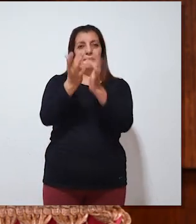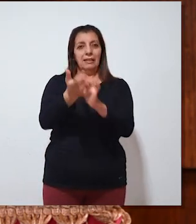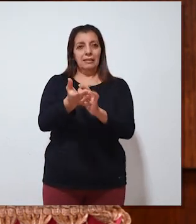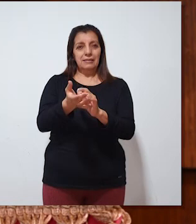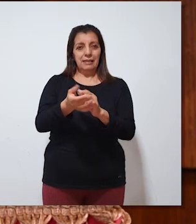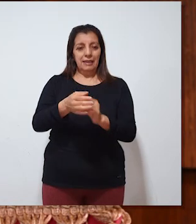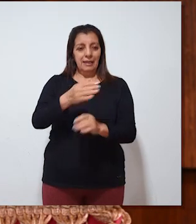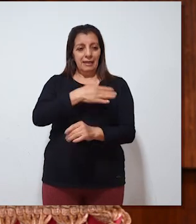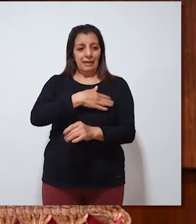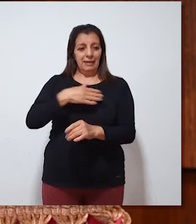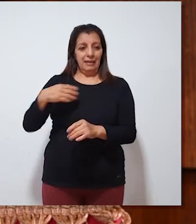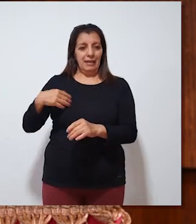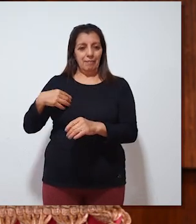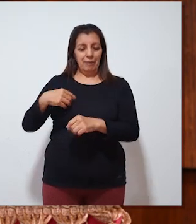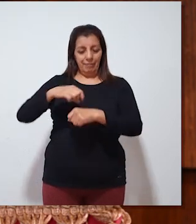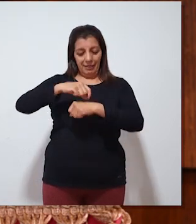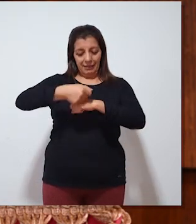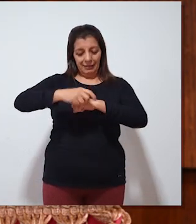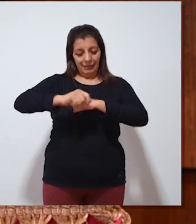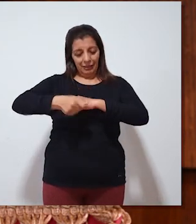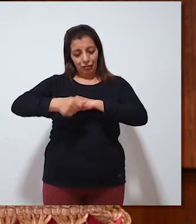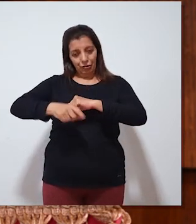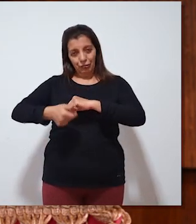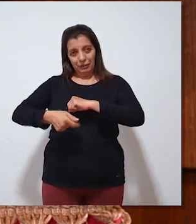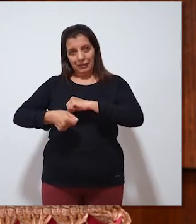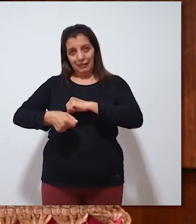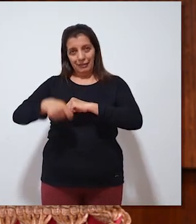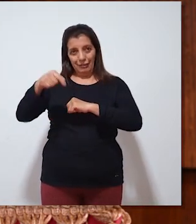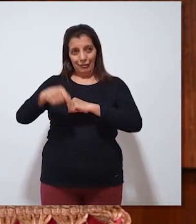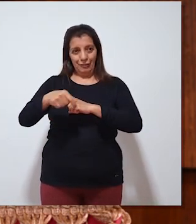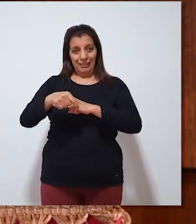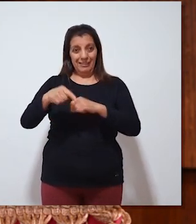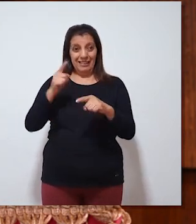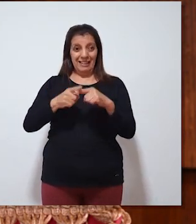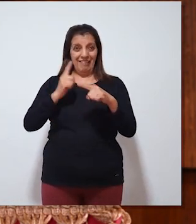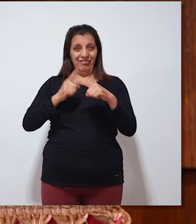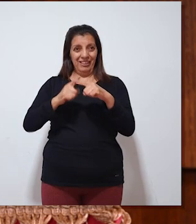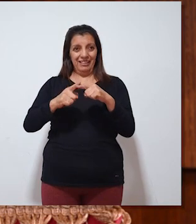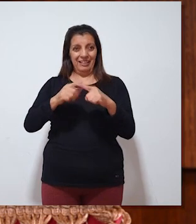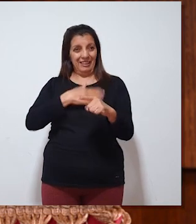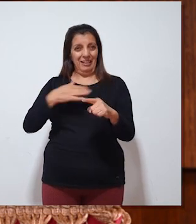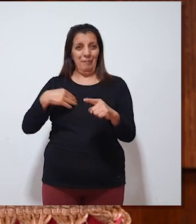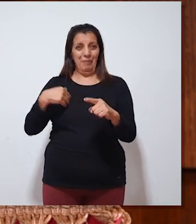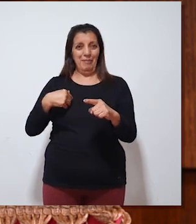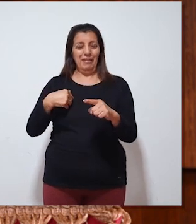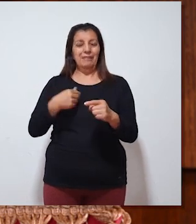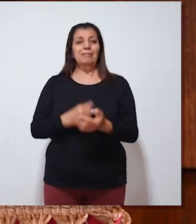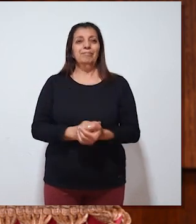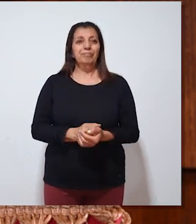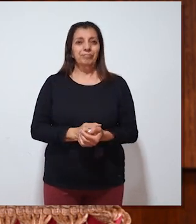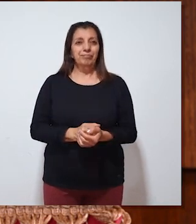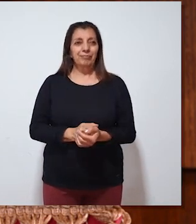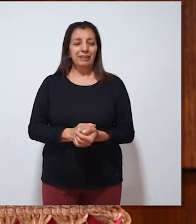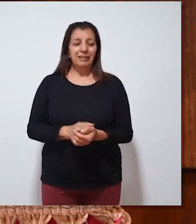este día de nuestra fiesta patronal diocesana, nos unimos a todos desde aquí para expresar